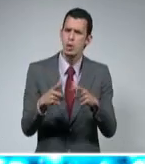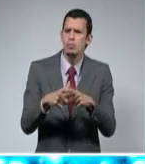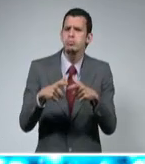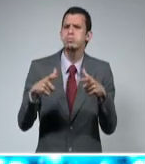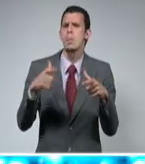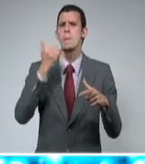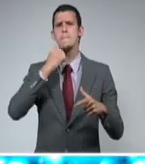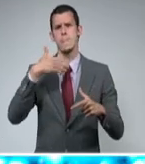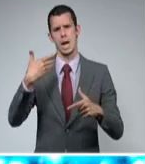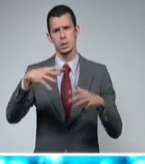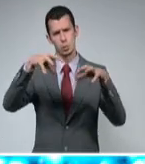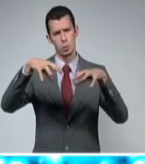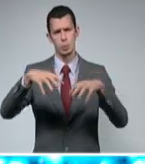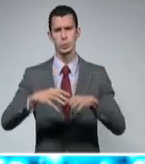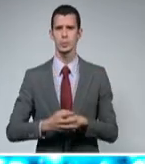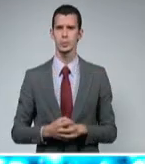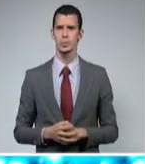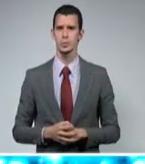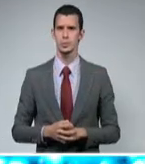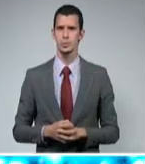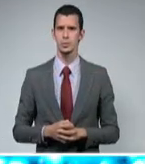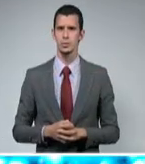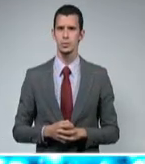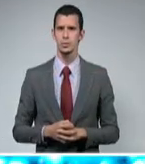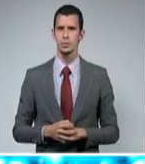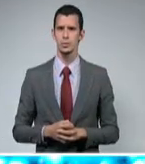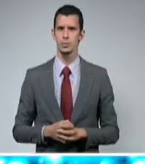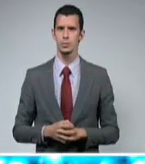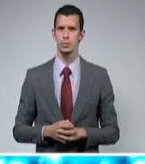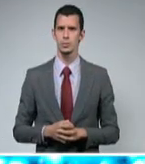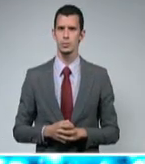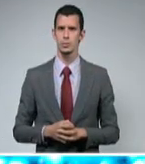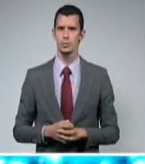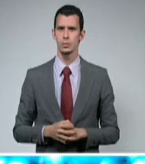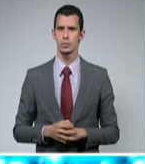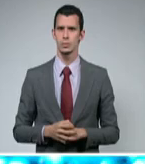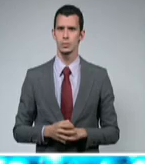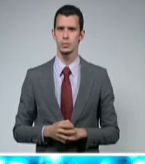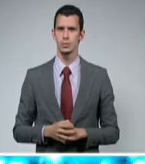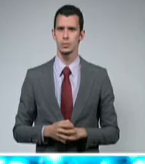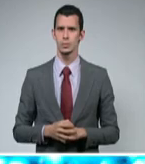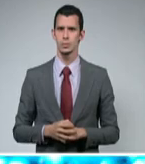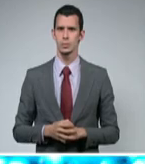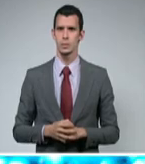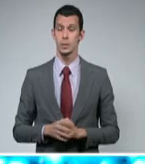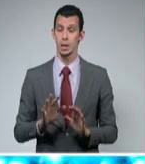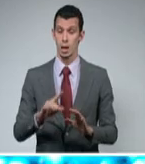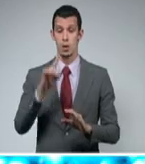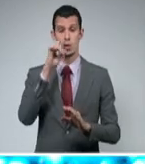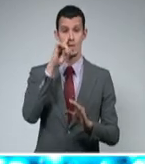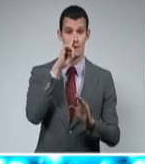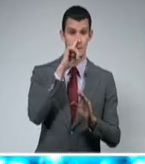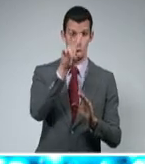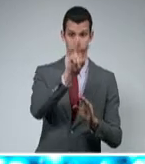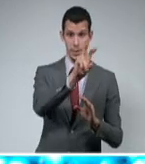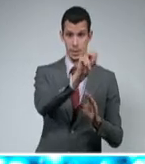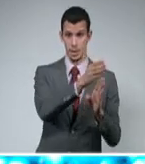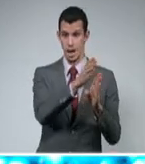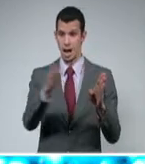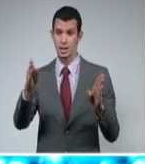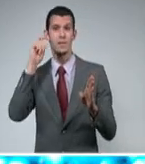ha precipitado un muy favorable 145% del acumulado histórico para estos 4 meses. Sin embargo,